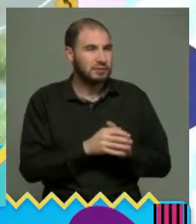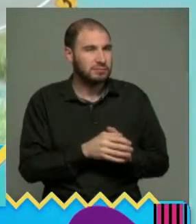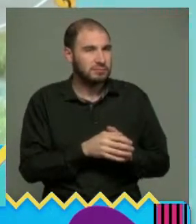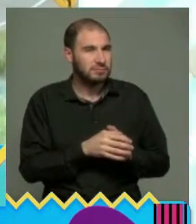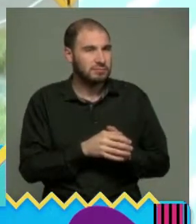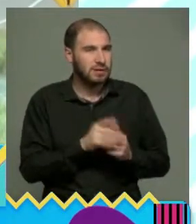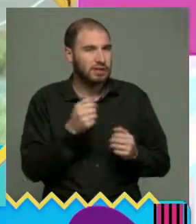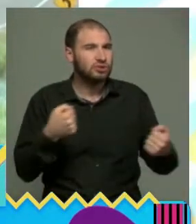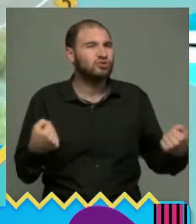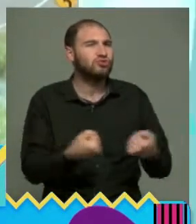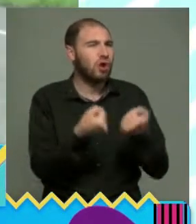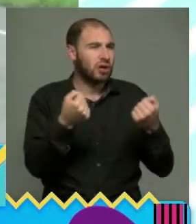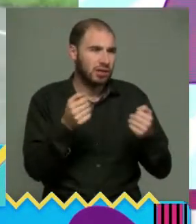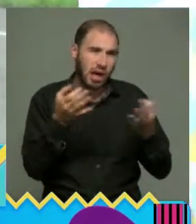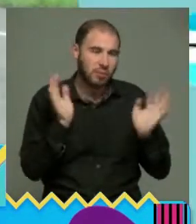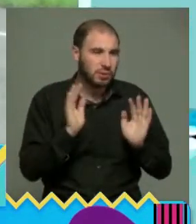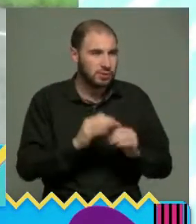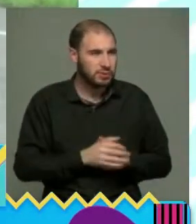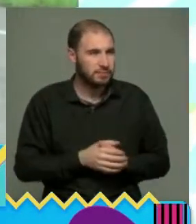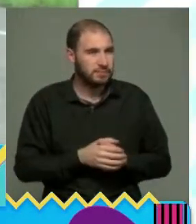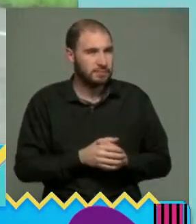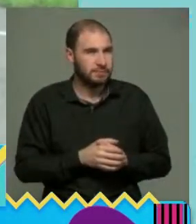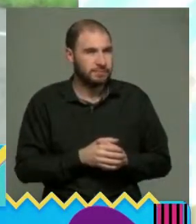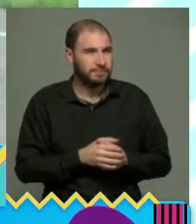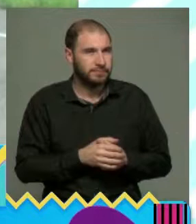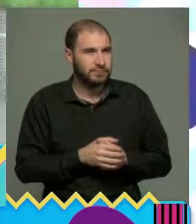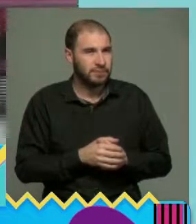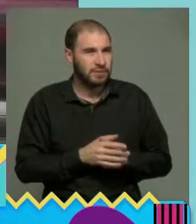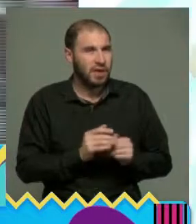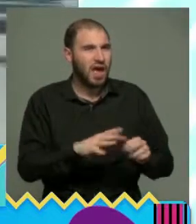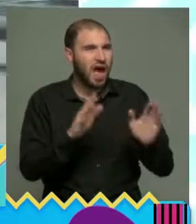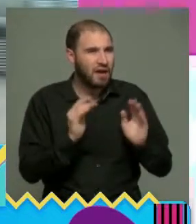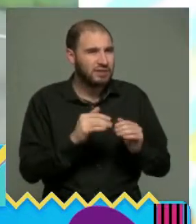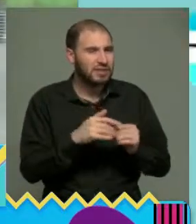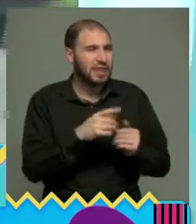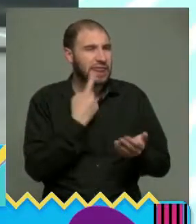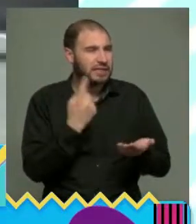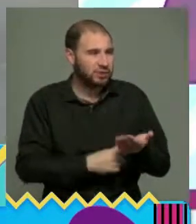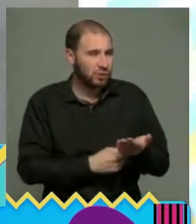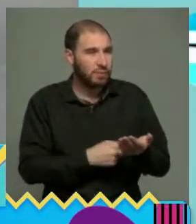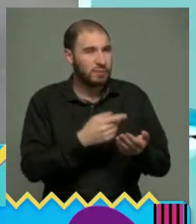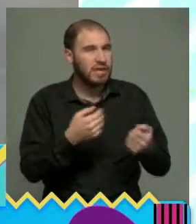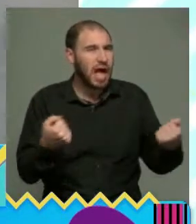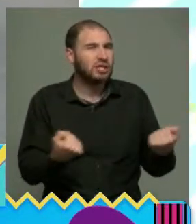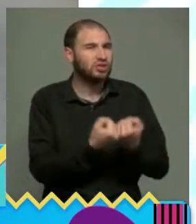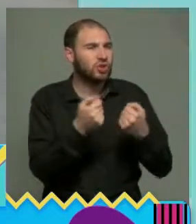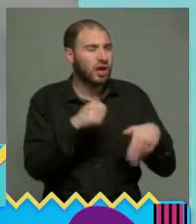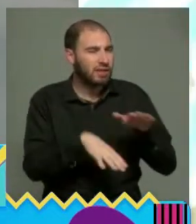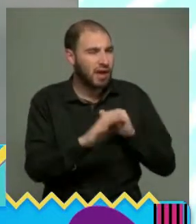un accidente, a un posible accidente. Y por ahí la unidad de medida de los accidentes